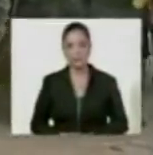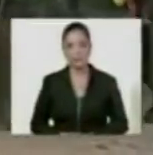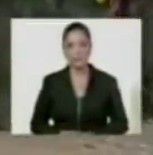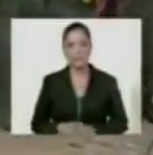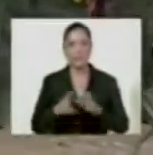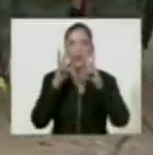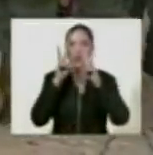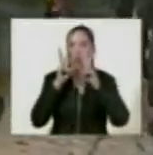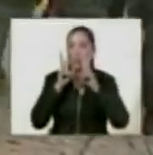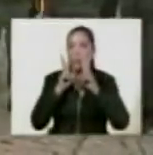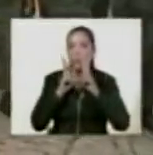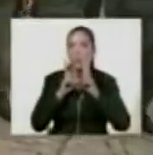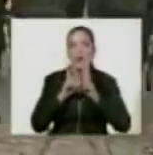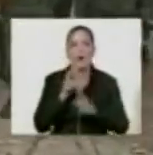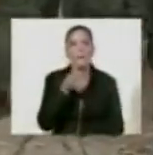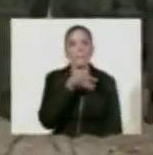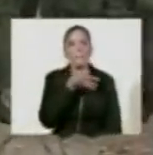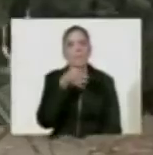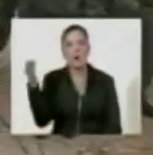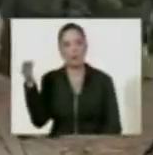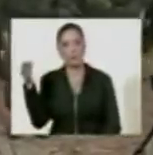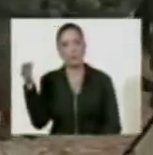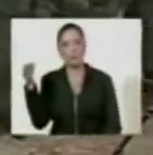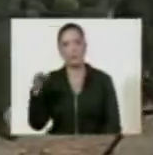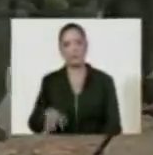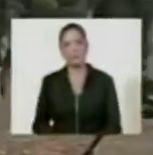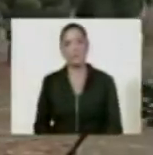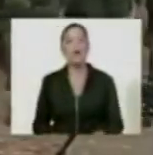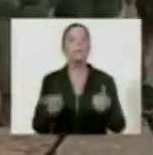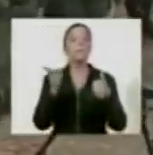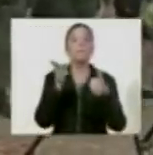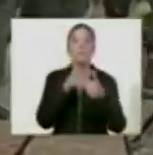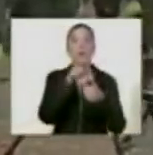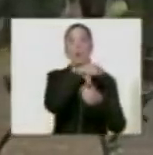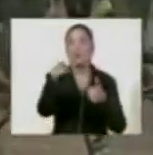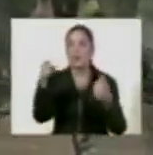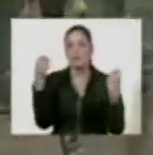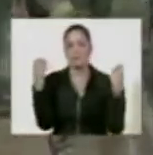impecable, perfecto. En primer lugar, por su preparación física.